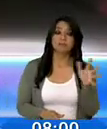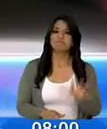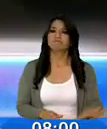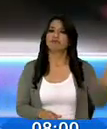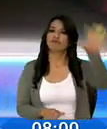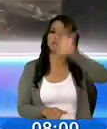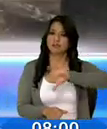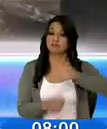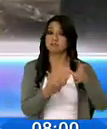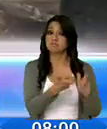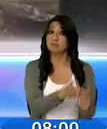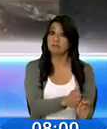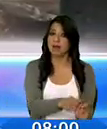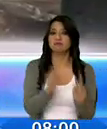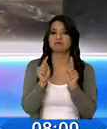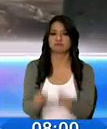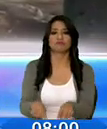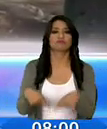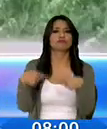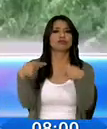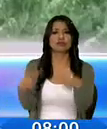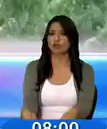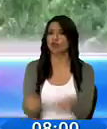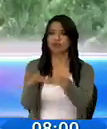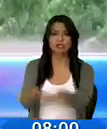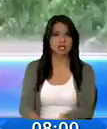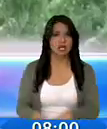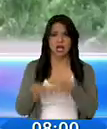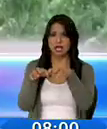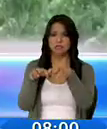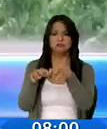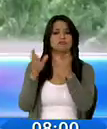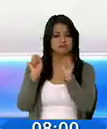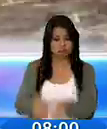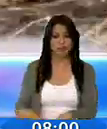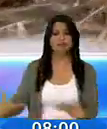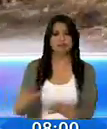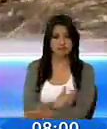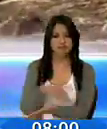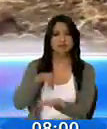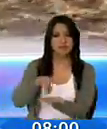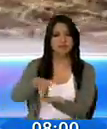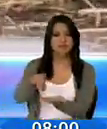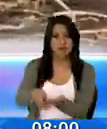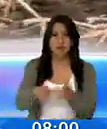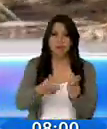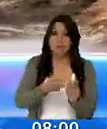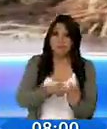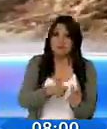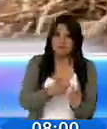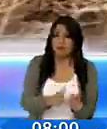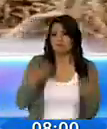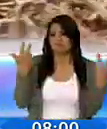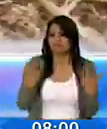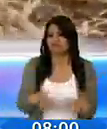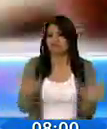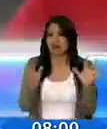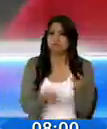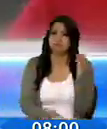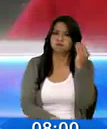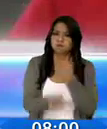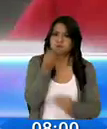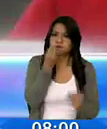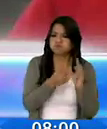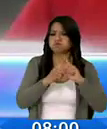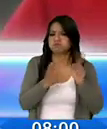del país, en Carchi todos los días son aptos para el sembrío y la cosecha. La papita es necesario para todo. Aquí hay varias